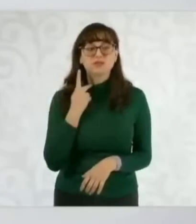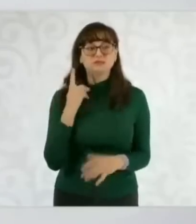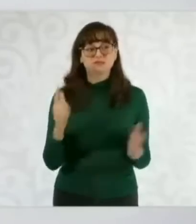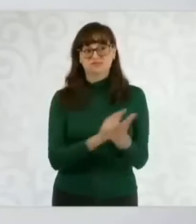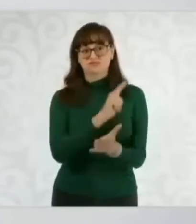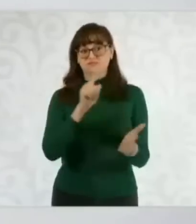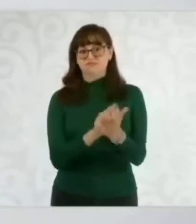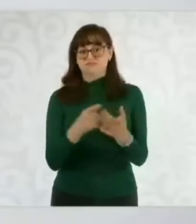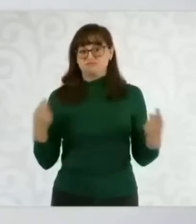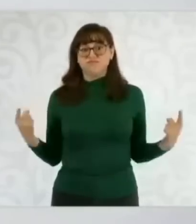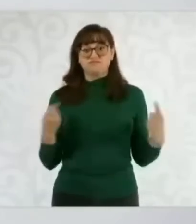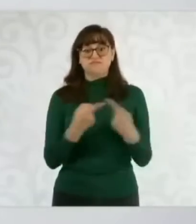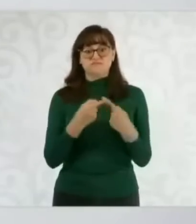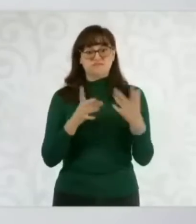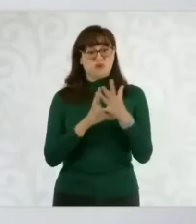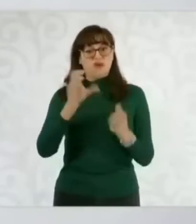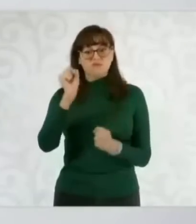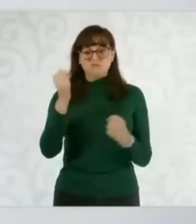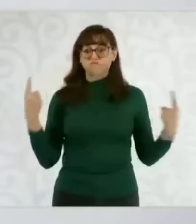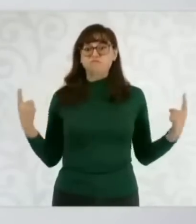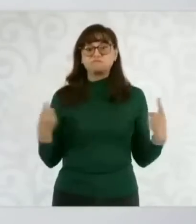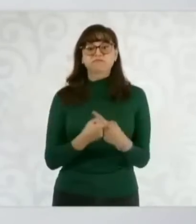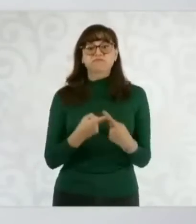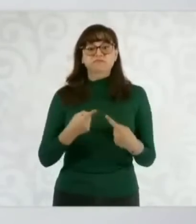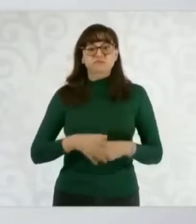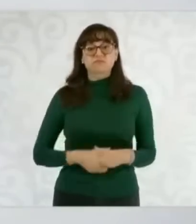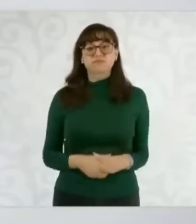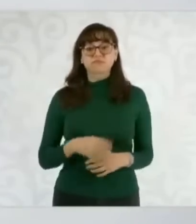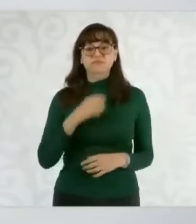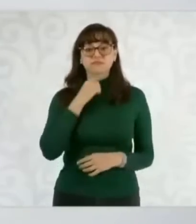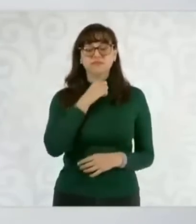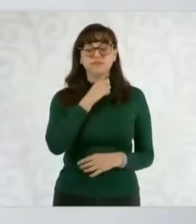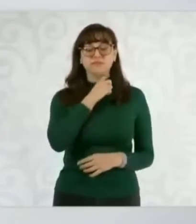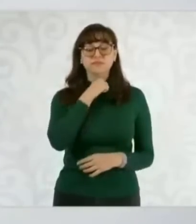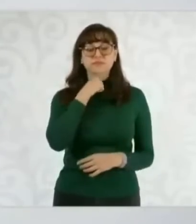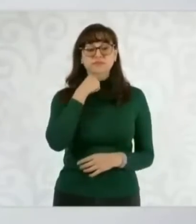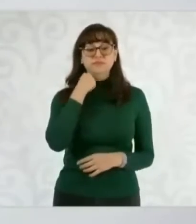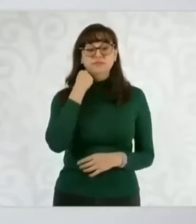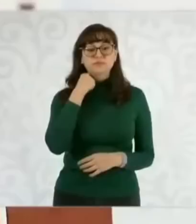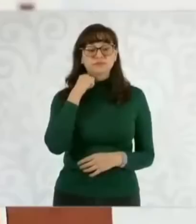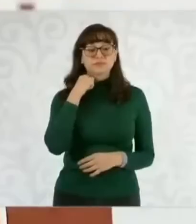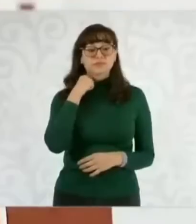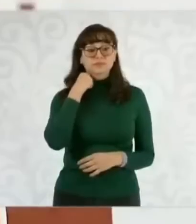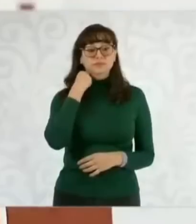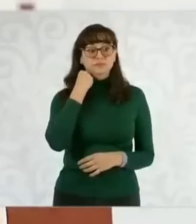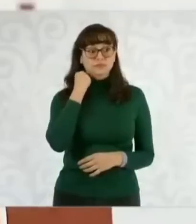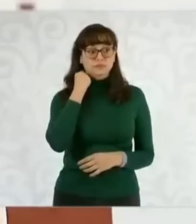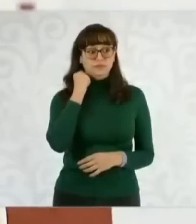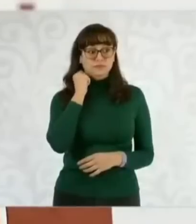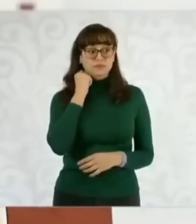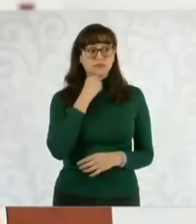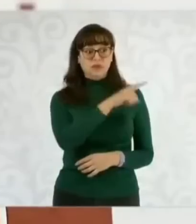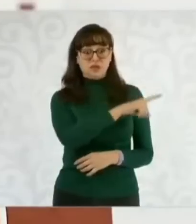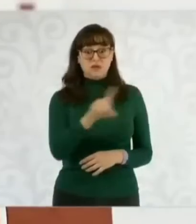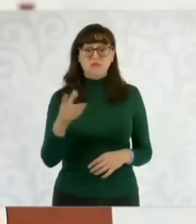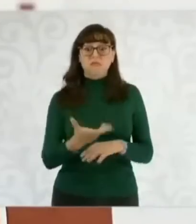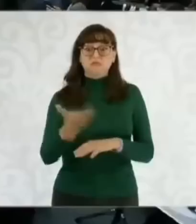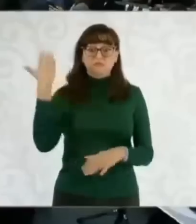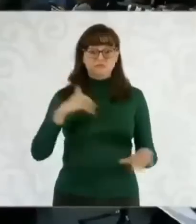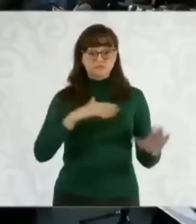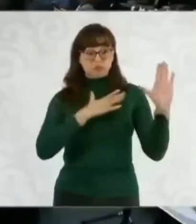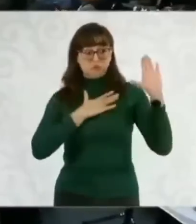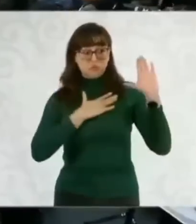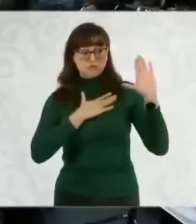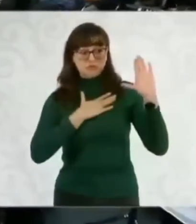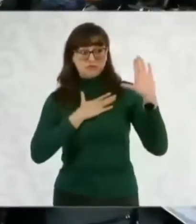leyes o con la Constitución, que también ellos juraron defender. Si me